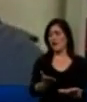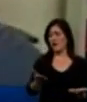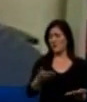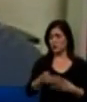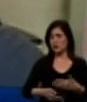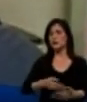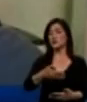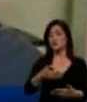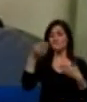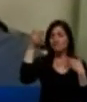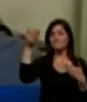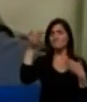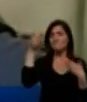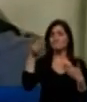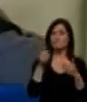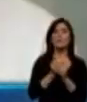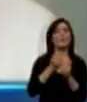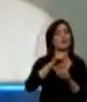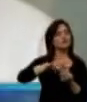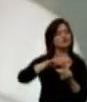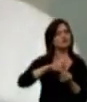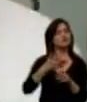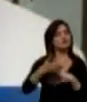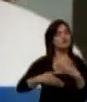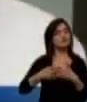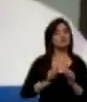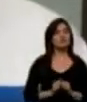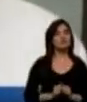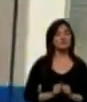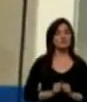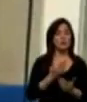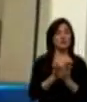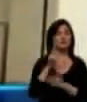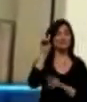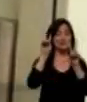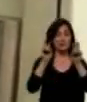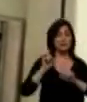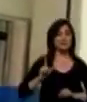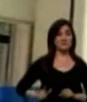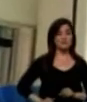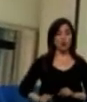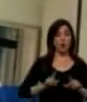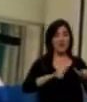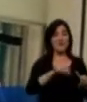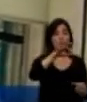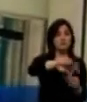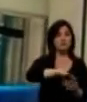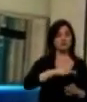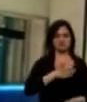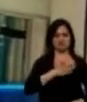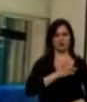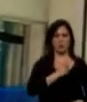un proceso político rentable para el país. Te lo quiero ofrecer más que nada, en la parte de la salud. Voté por él, entonces tengo la